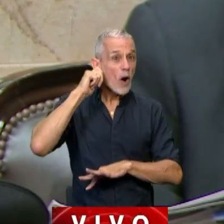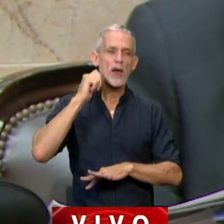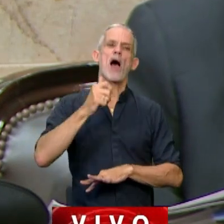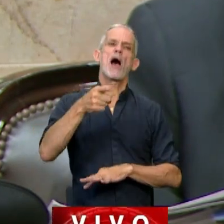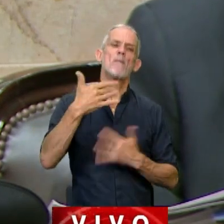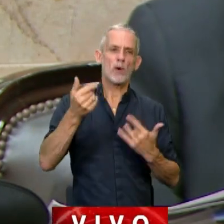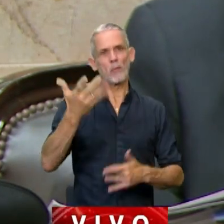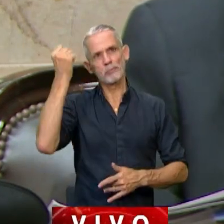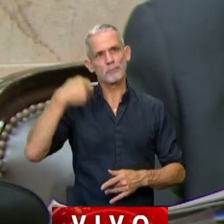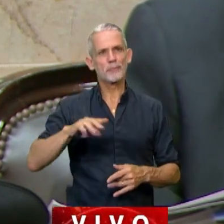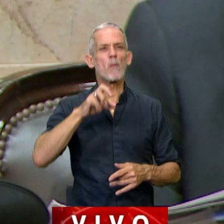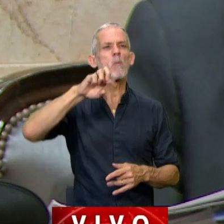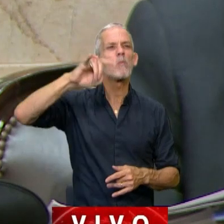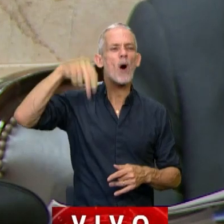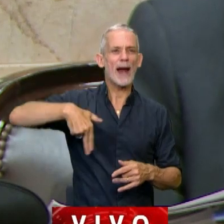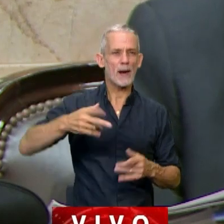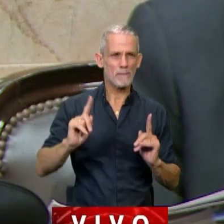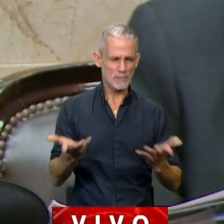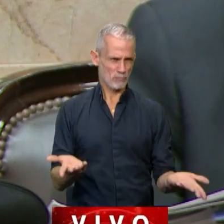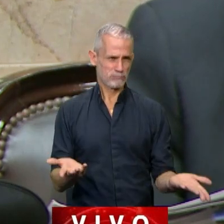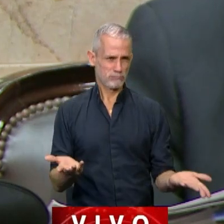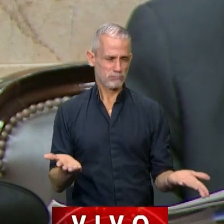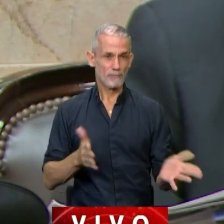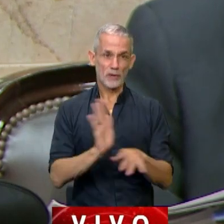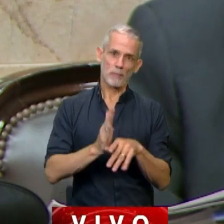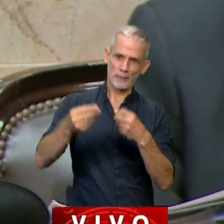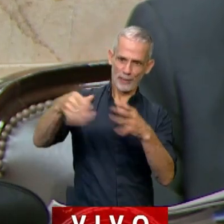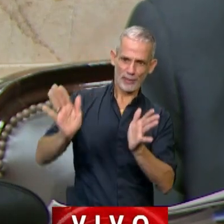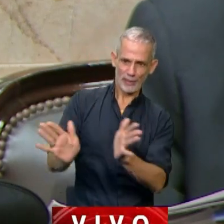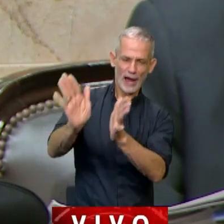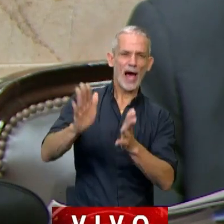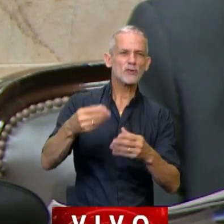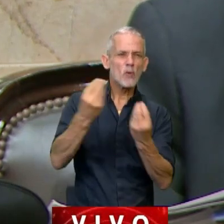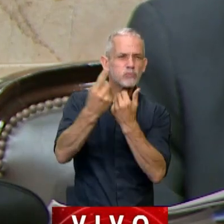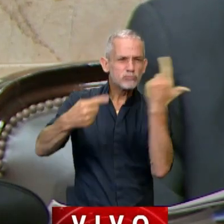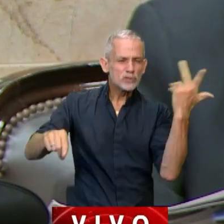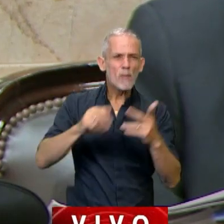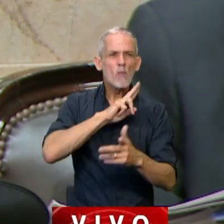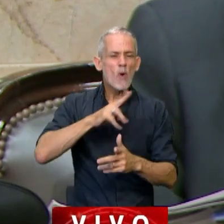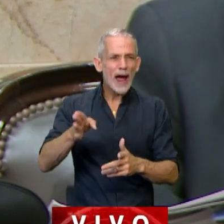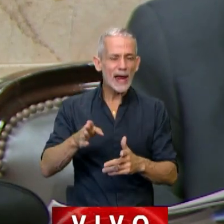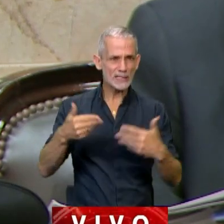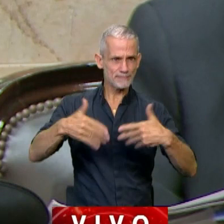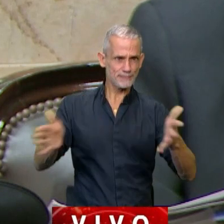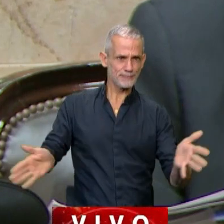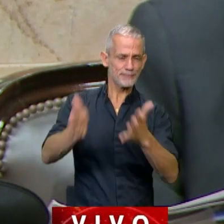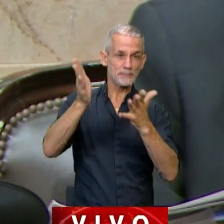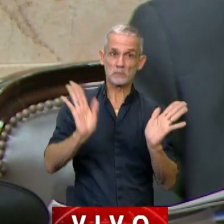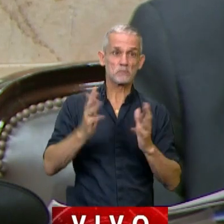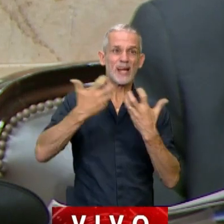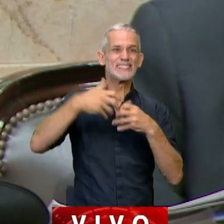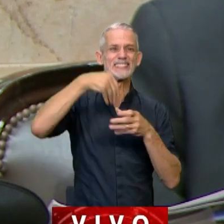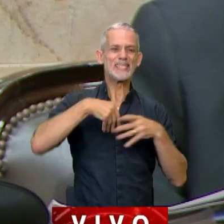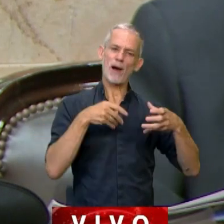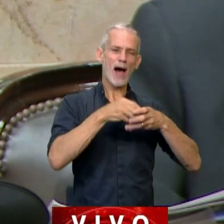pueden acceder a la puan con lo cual estamos dejando a muchísimas mujeres literalmente fuera del